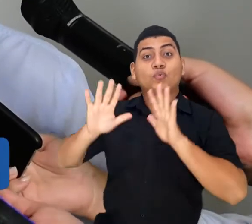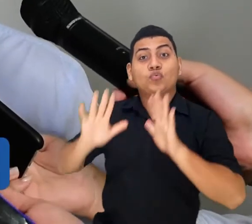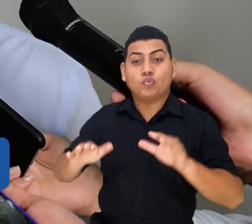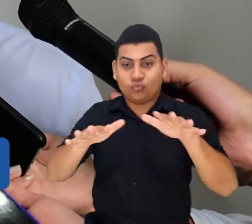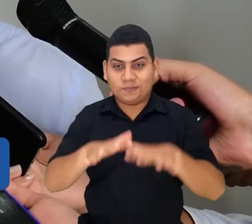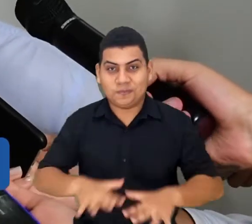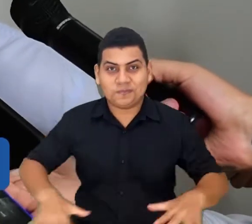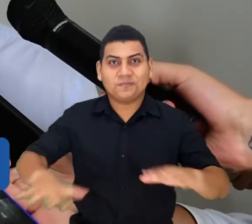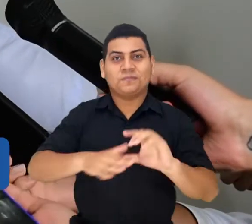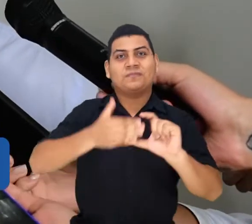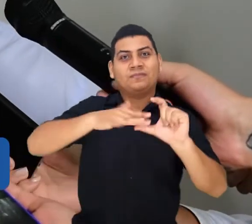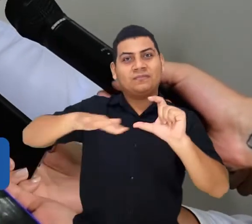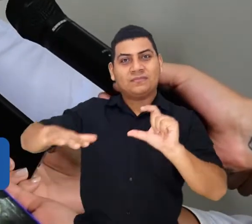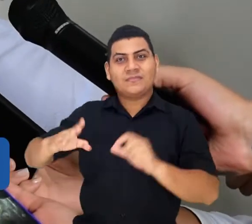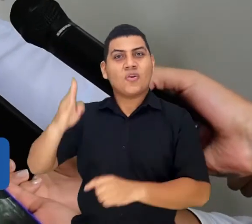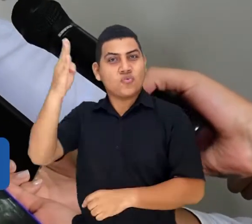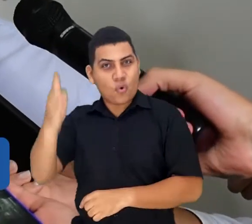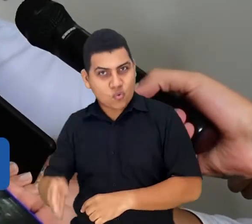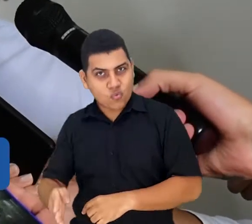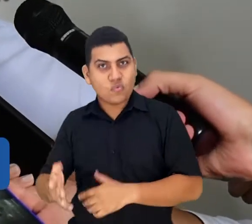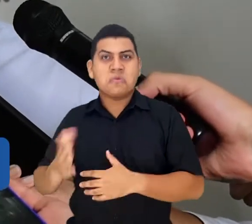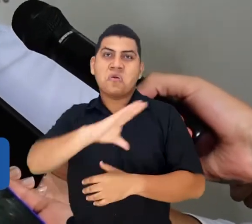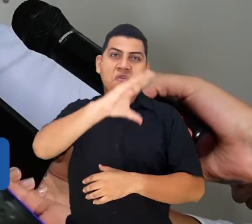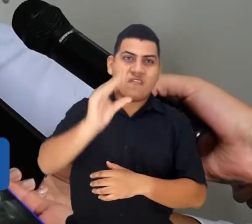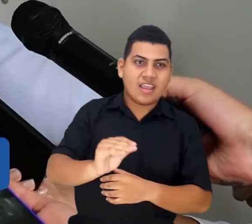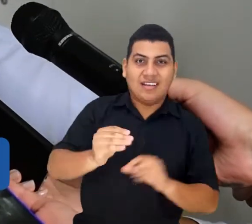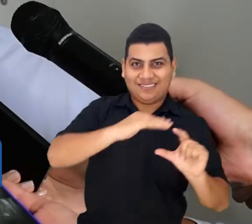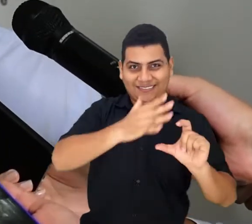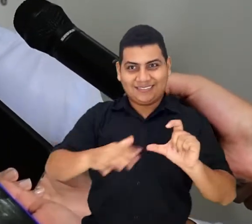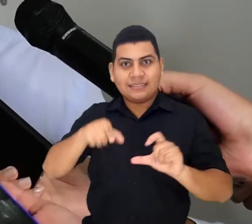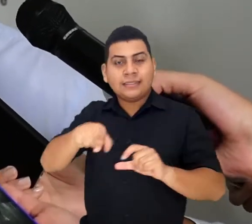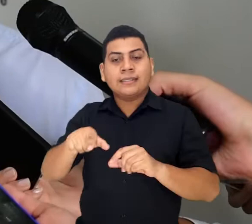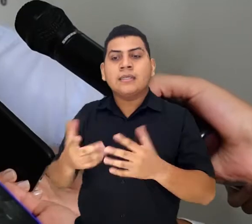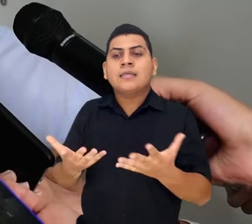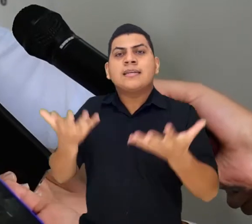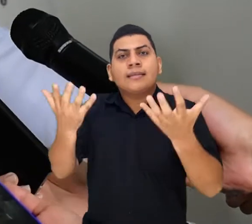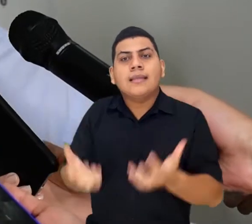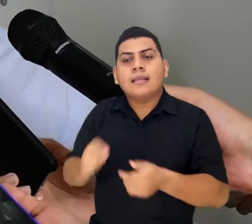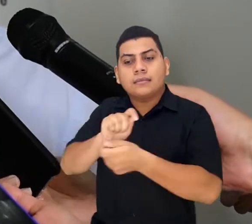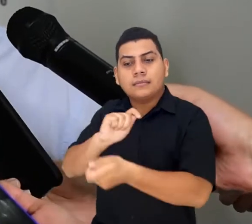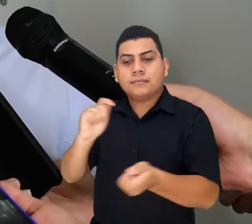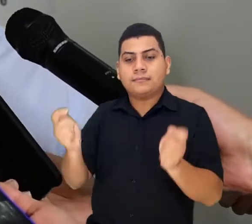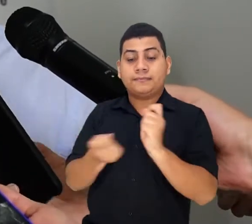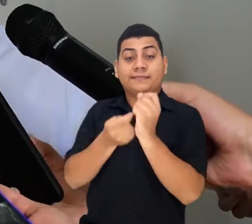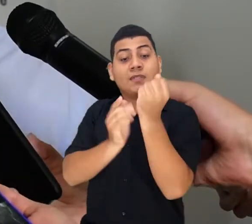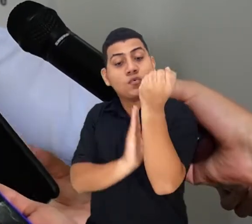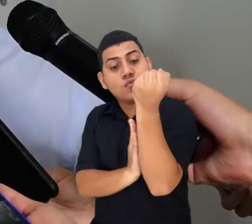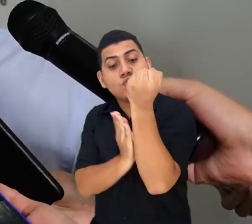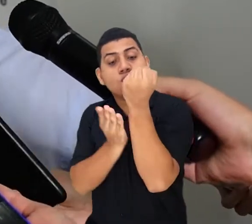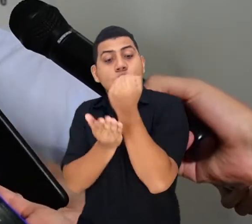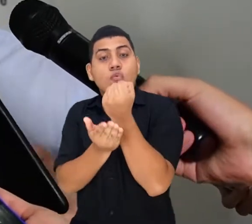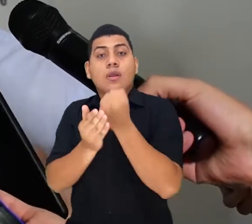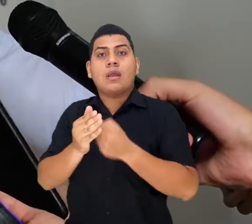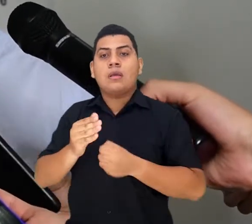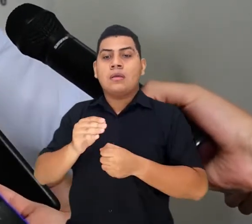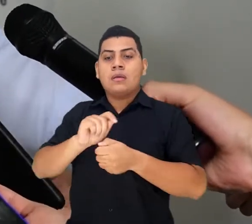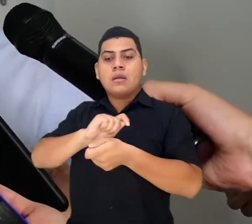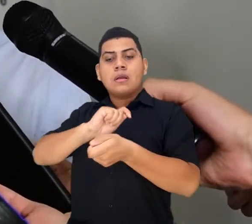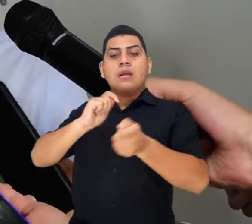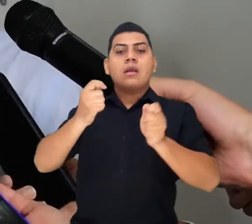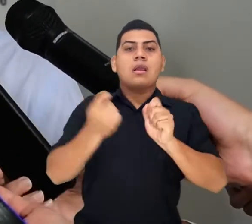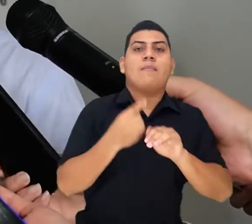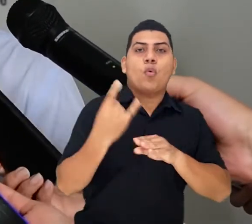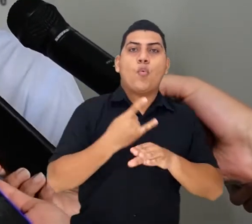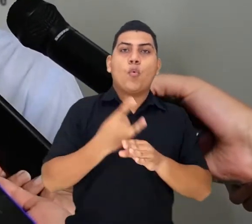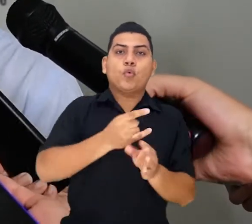Golfo, para la región de Tolú, del Golfo de Morrosquillo, en cuanto se pueda hacer transformación de la yuca